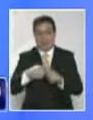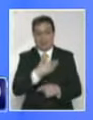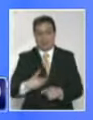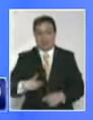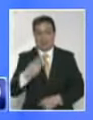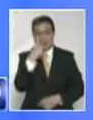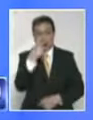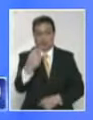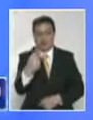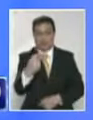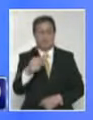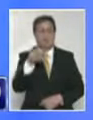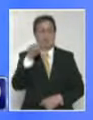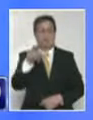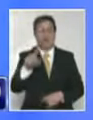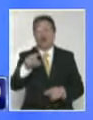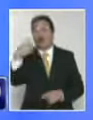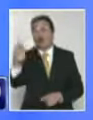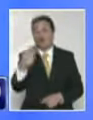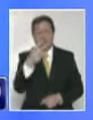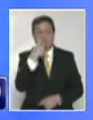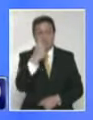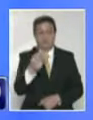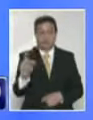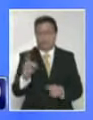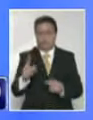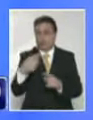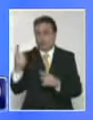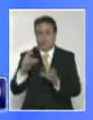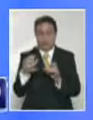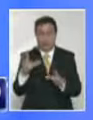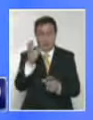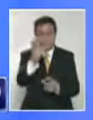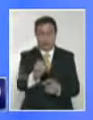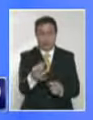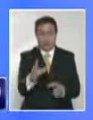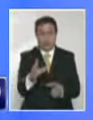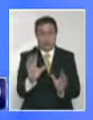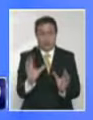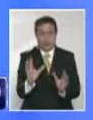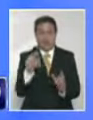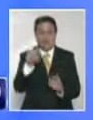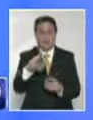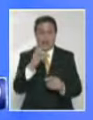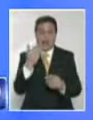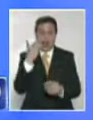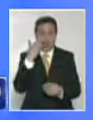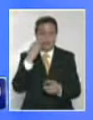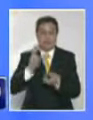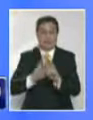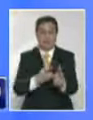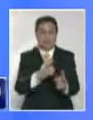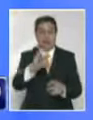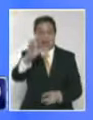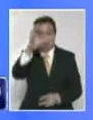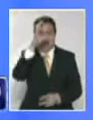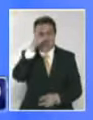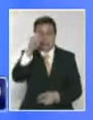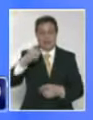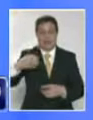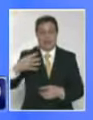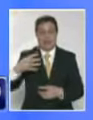te digo, no sé, que otro presidente pudo haber tenido. En el casi la cuasi guerra con Argentina tuvimos